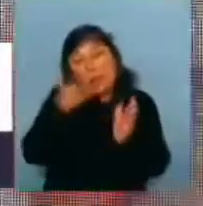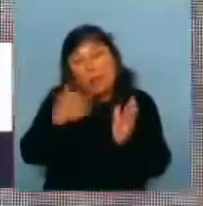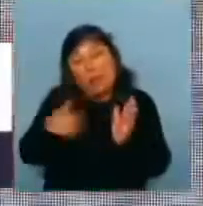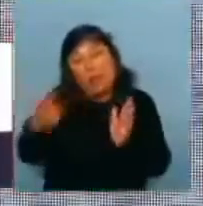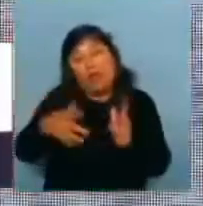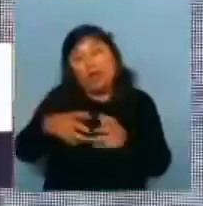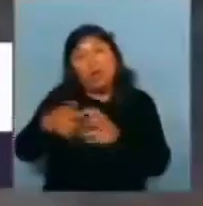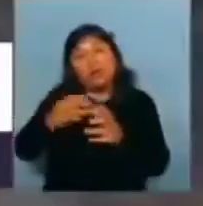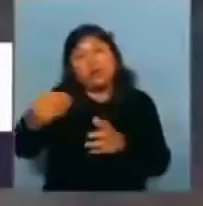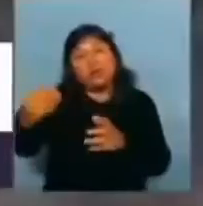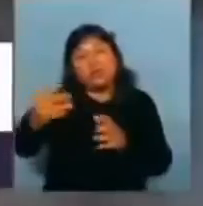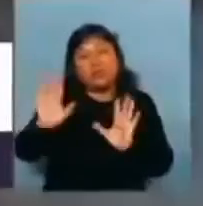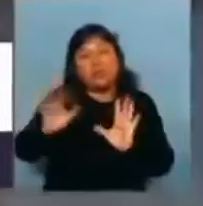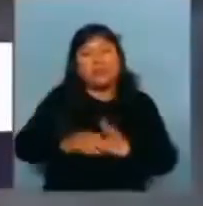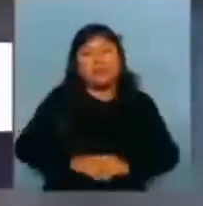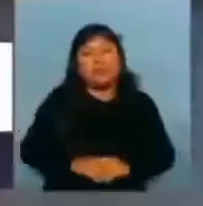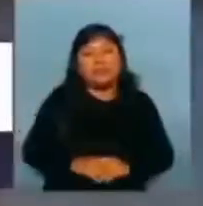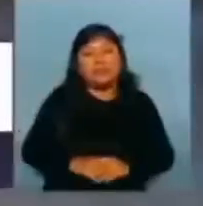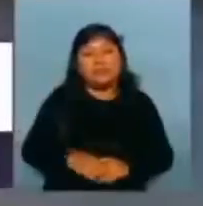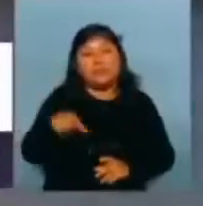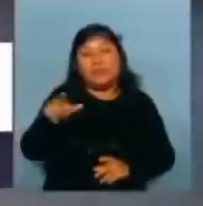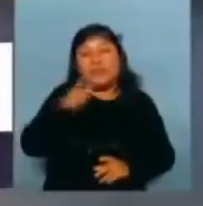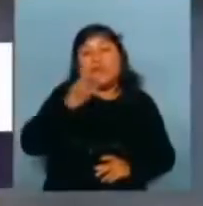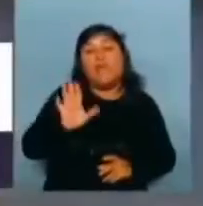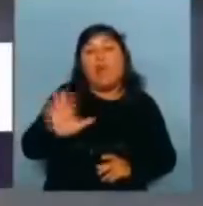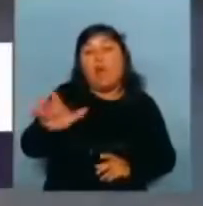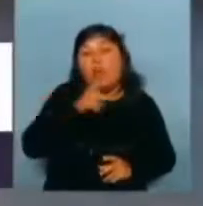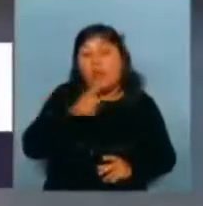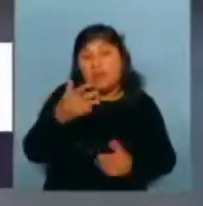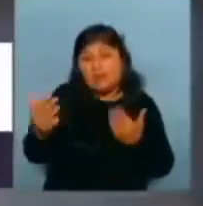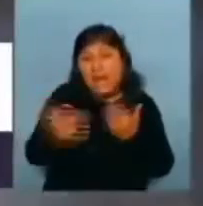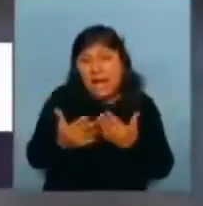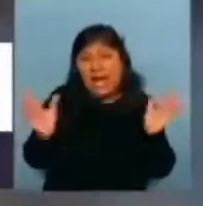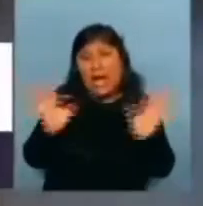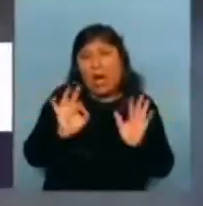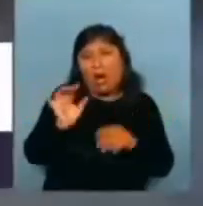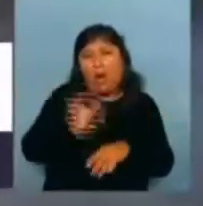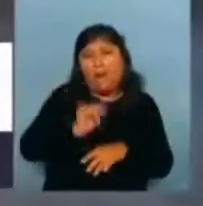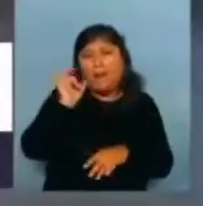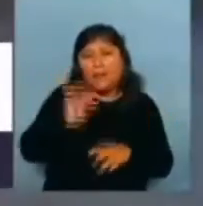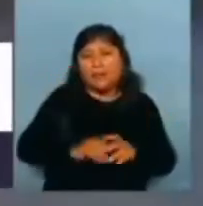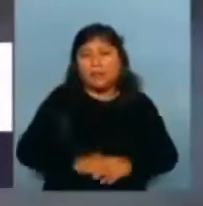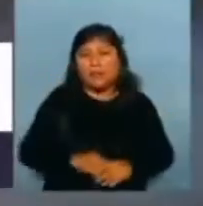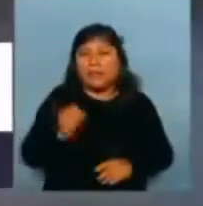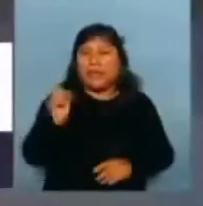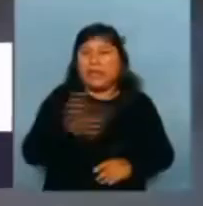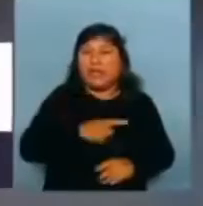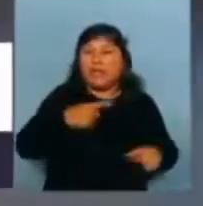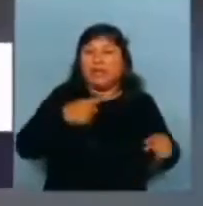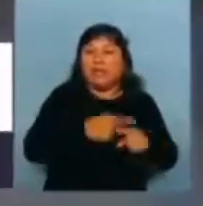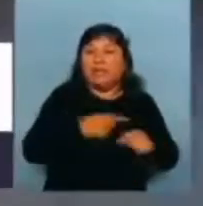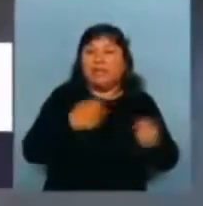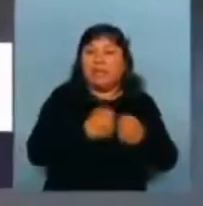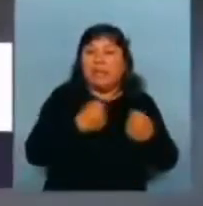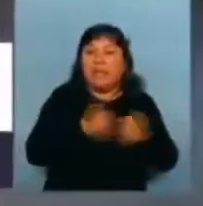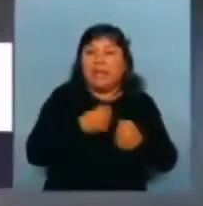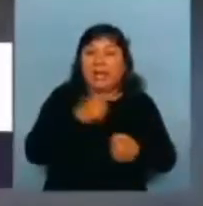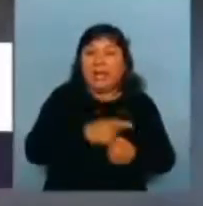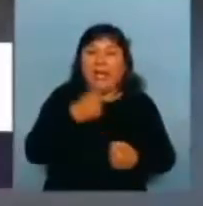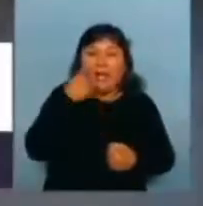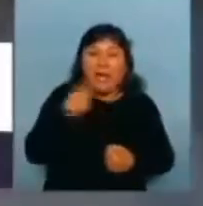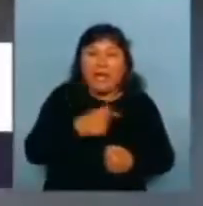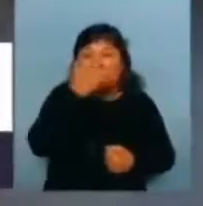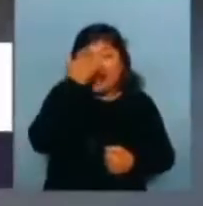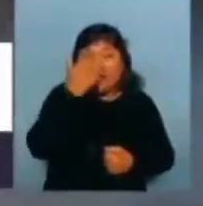categorías. ¿Y ese desafío que decís está cerca? ¿Pronto? ¿Más o menos? Mira, esta pelea salió en 15 días y yo pensaba que estaba lejos, así que